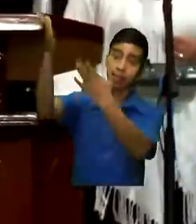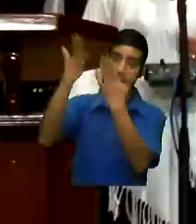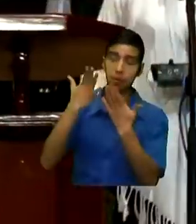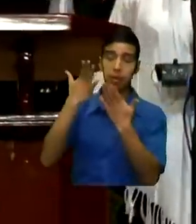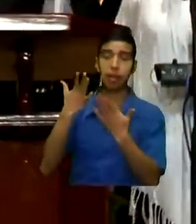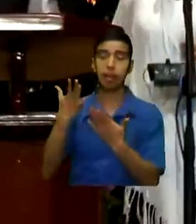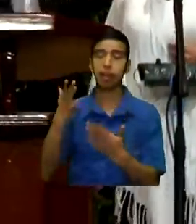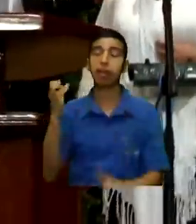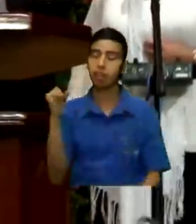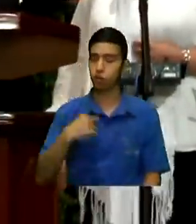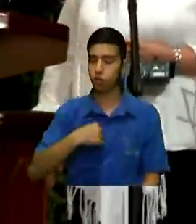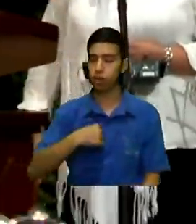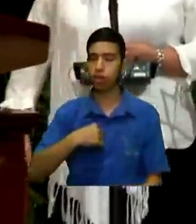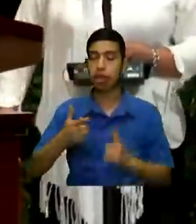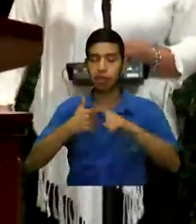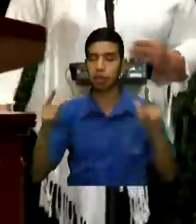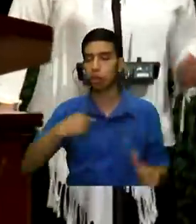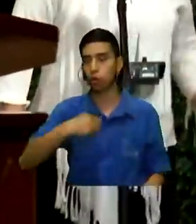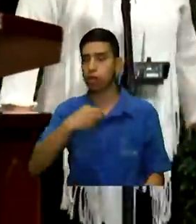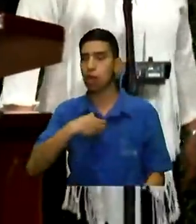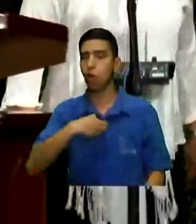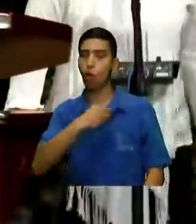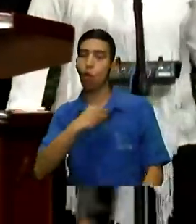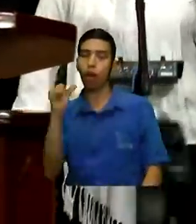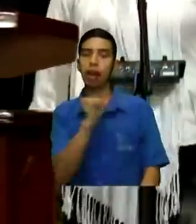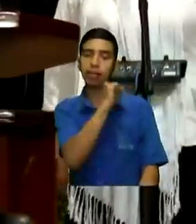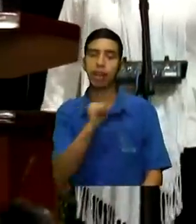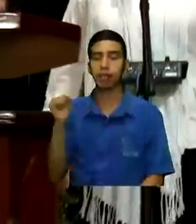cantar, cantar, cantar, cantar.